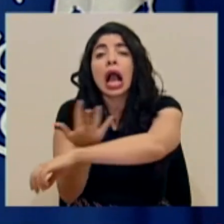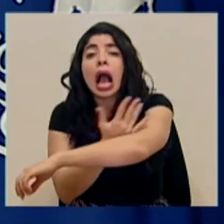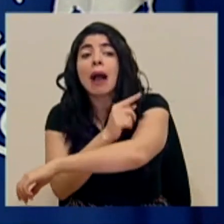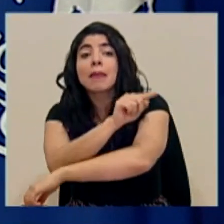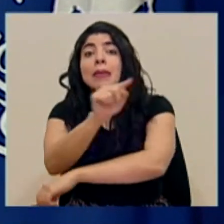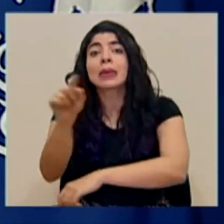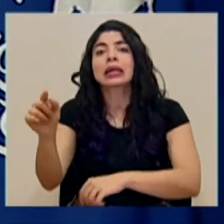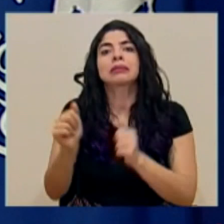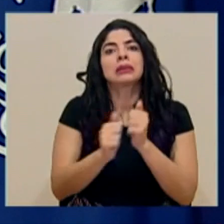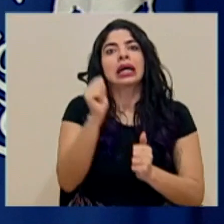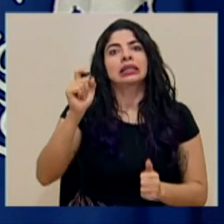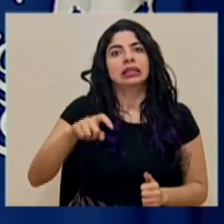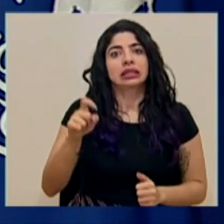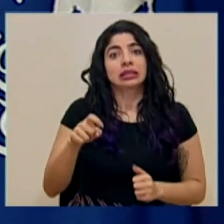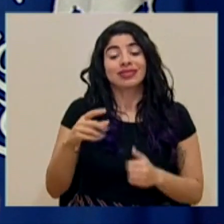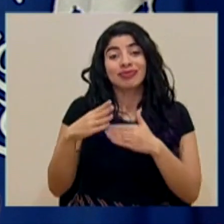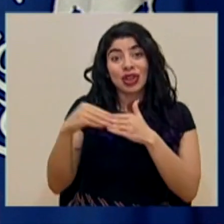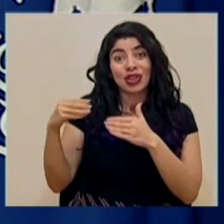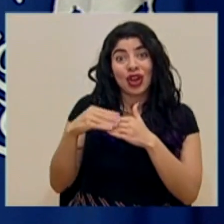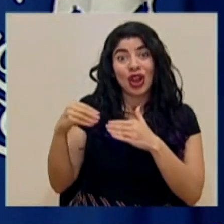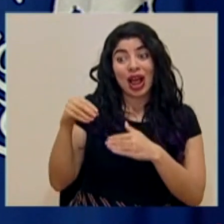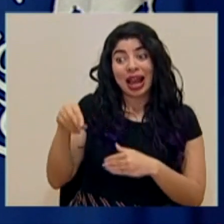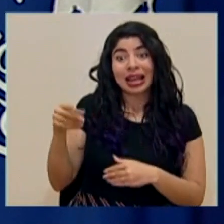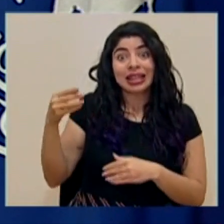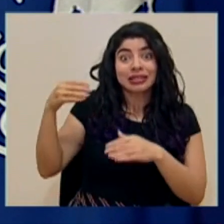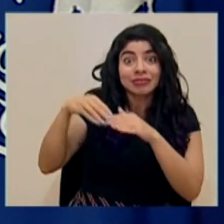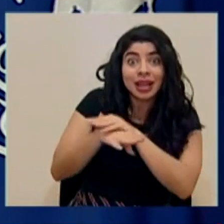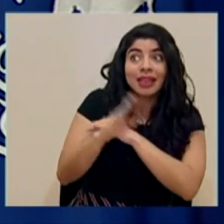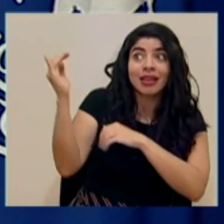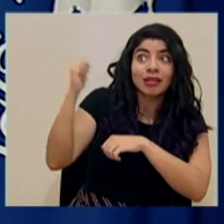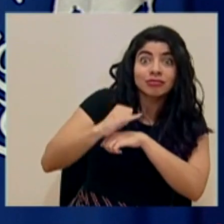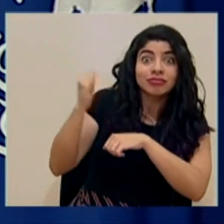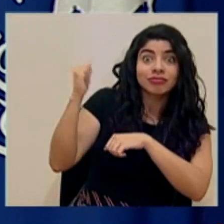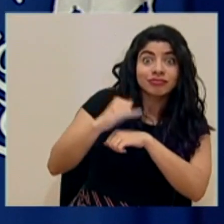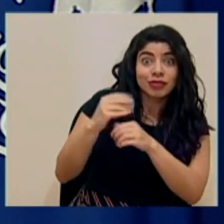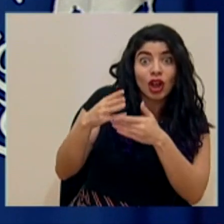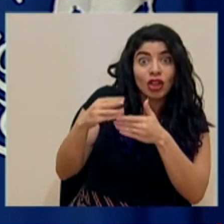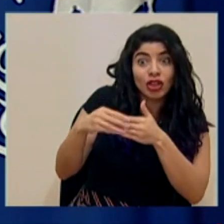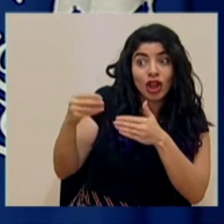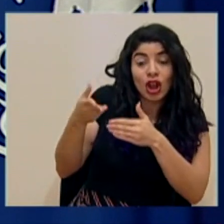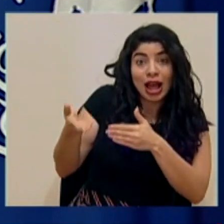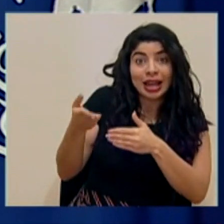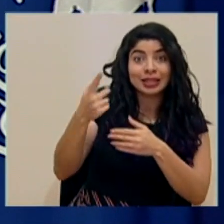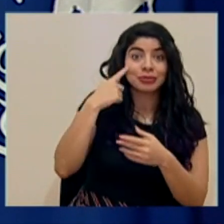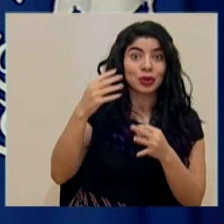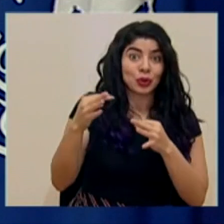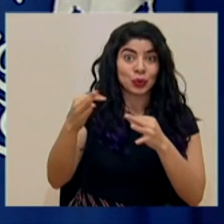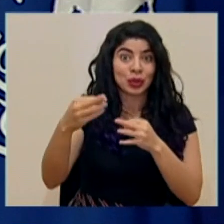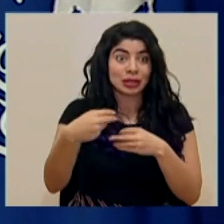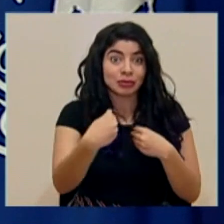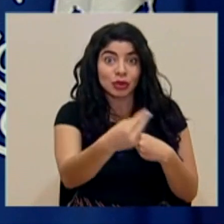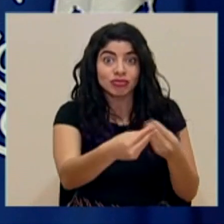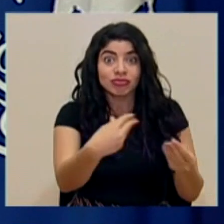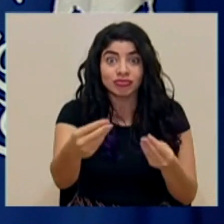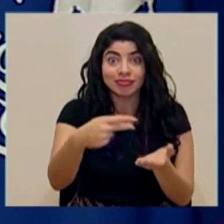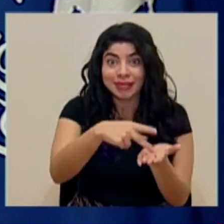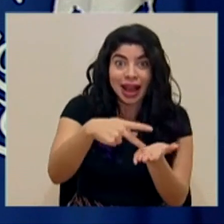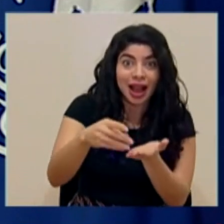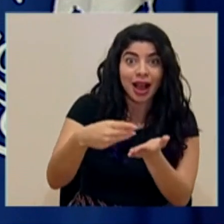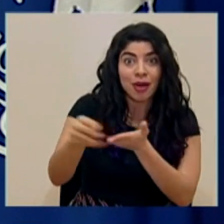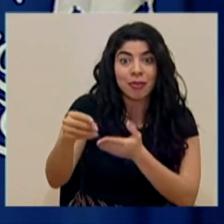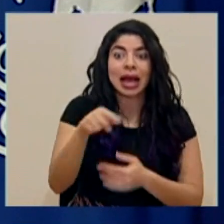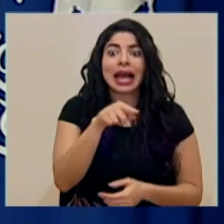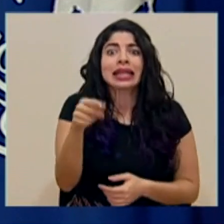Rica. Estos dólares que deberían de empezar a ingresar de vuelta a Costa Rica mediante la industria turística, además